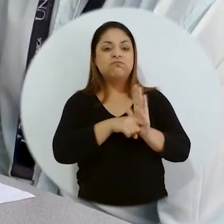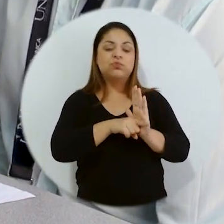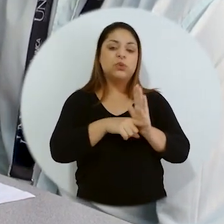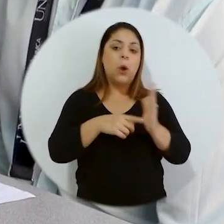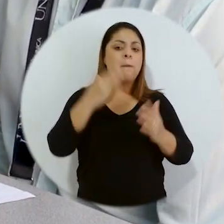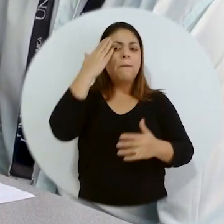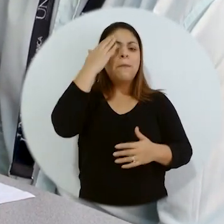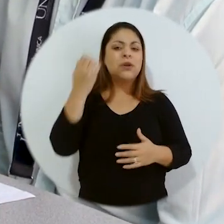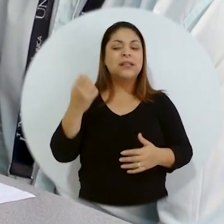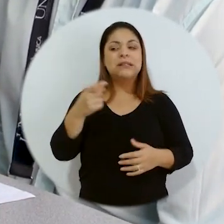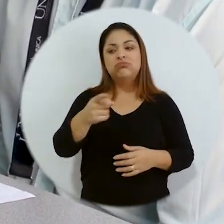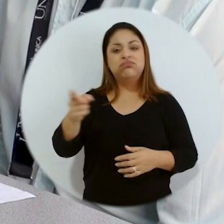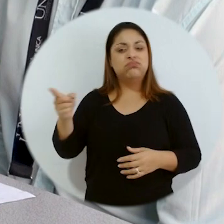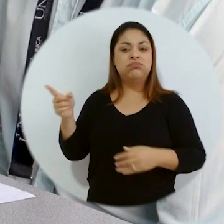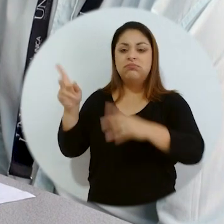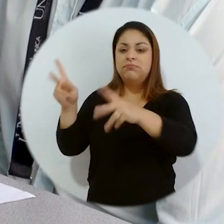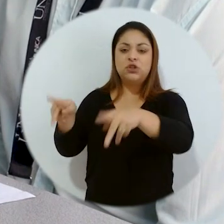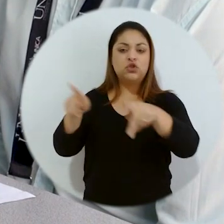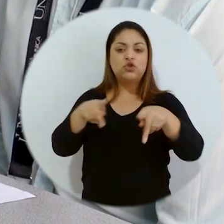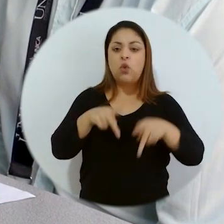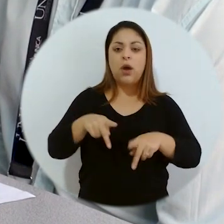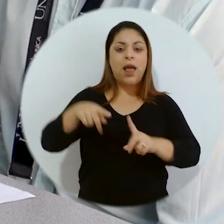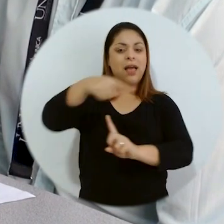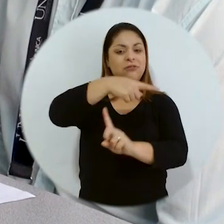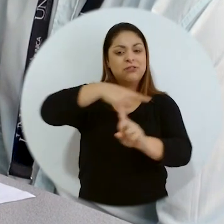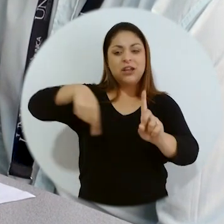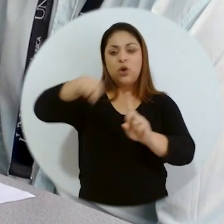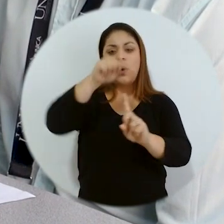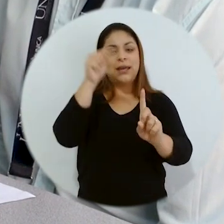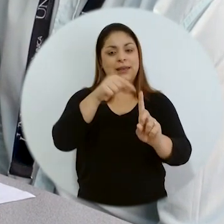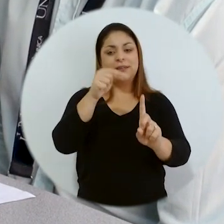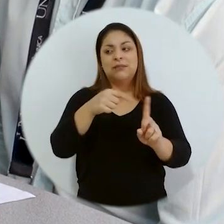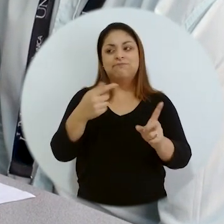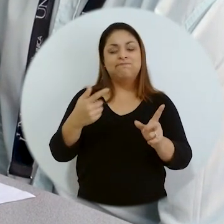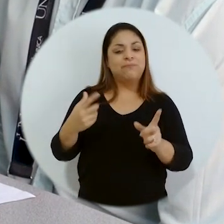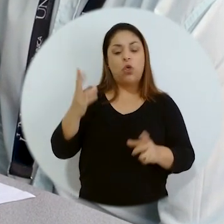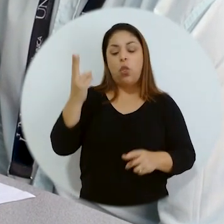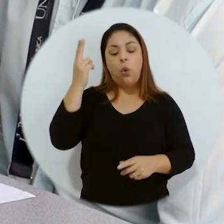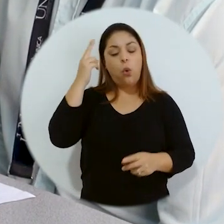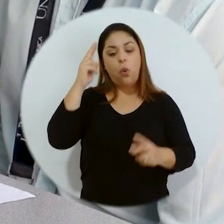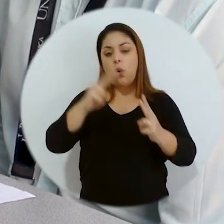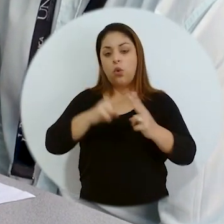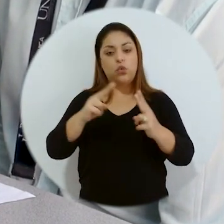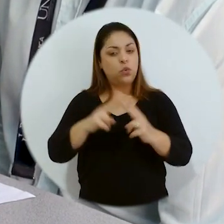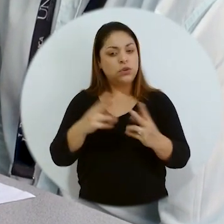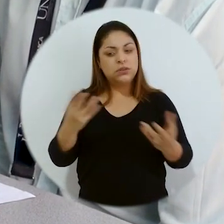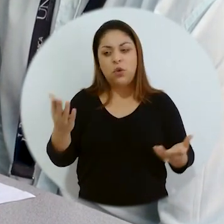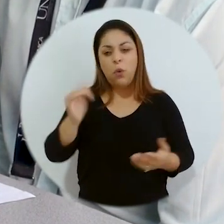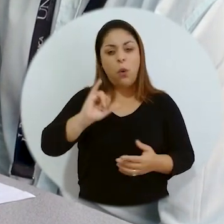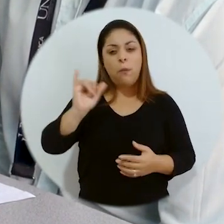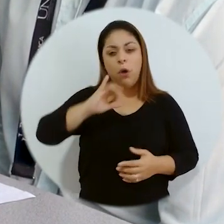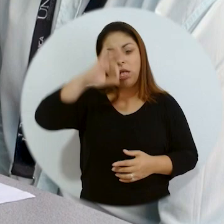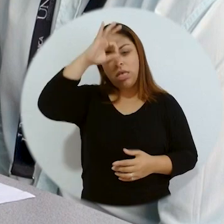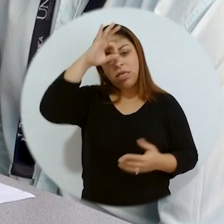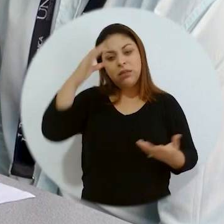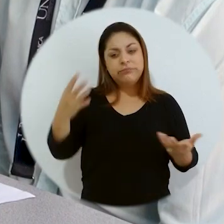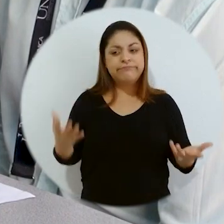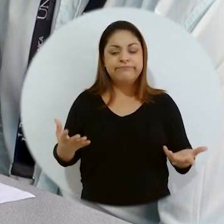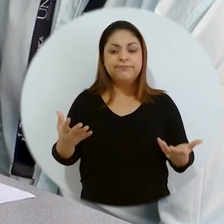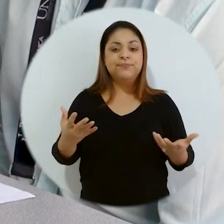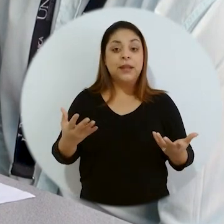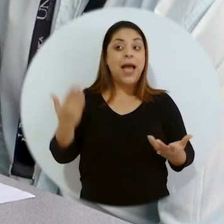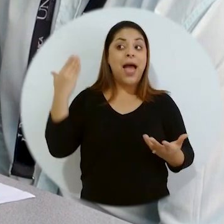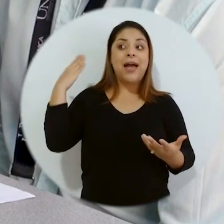positivas, ¿verdad? Sí. Un poco desde el desconocimiento, ¿verdad?, de las personas que están alrededor. ¿Verdad? Hace muchos años tal vez no se daba